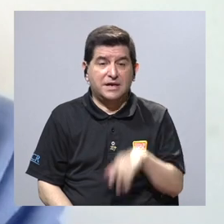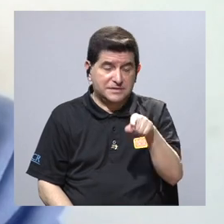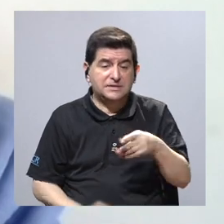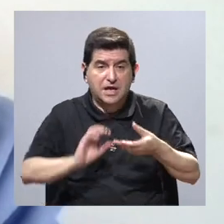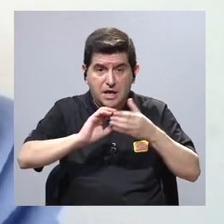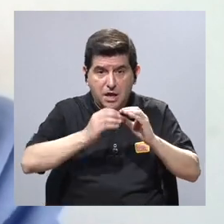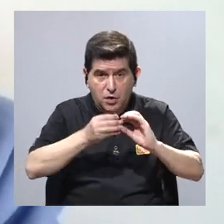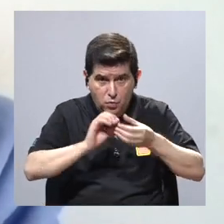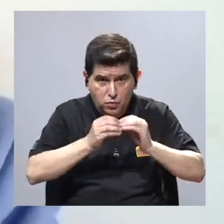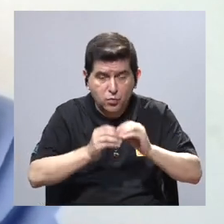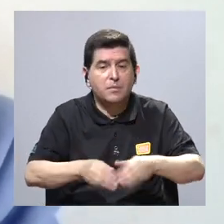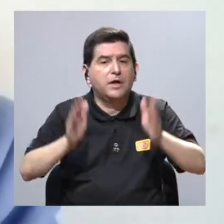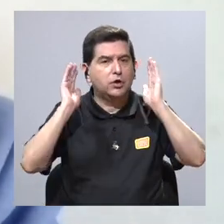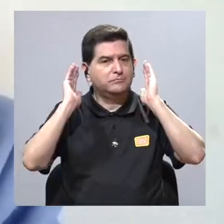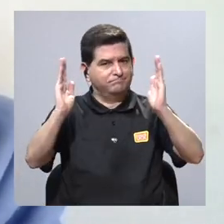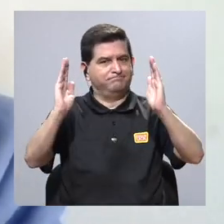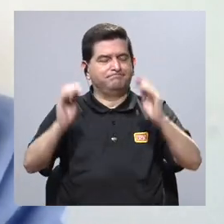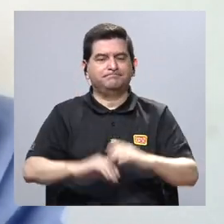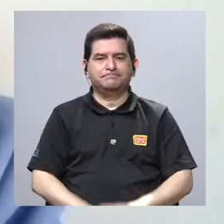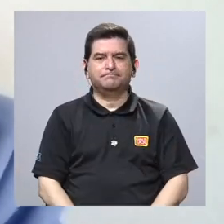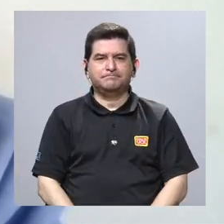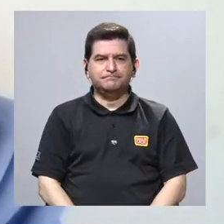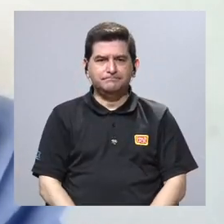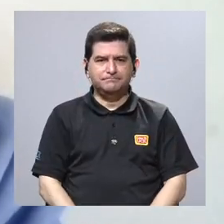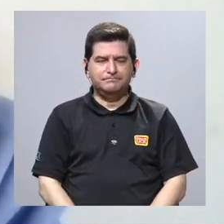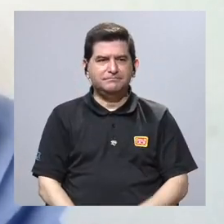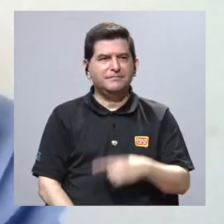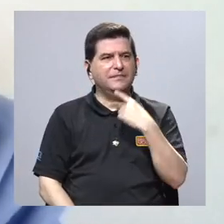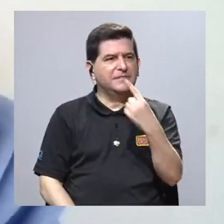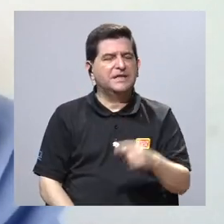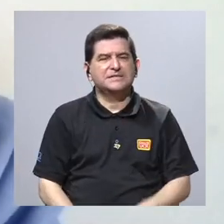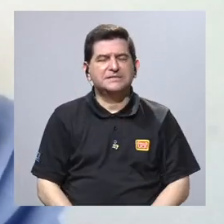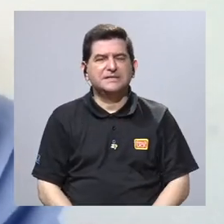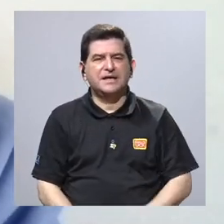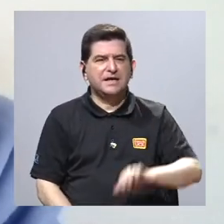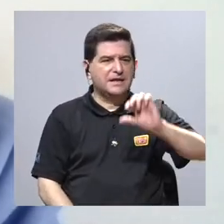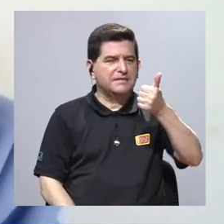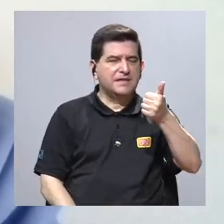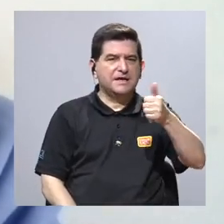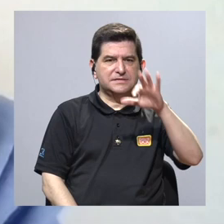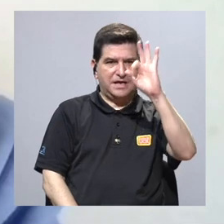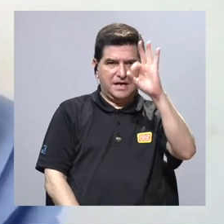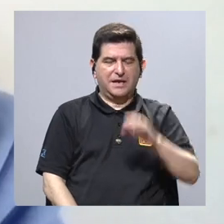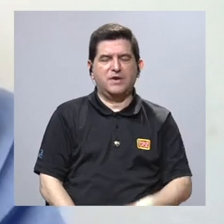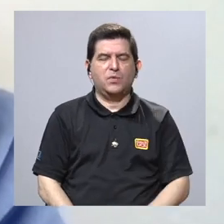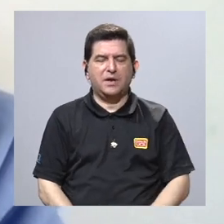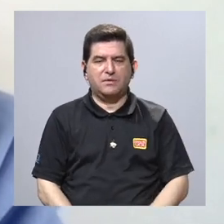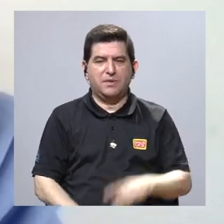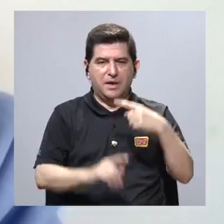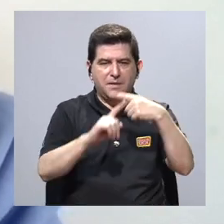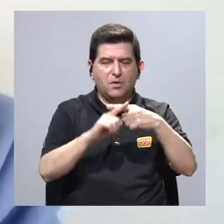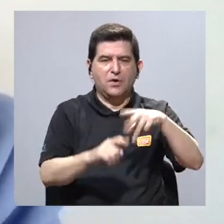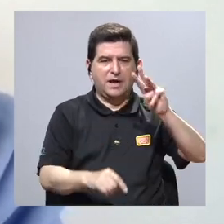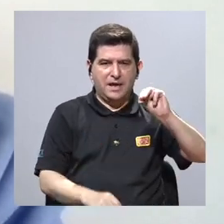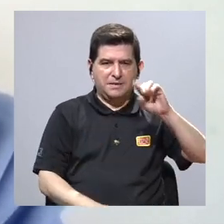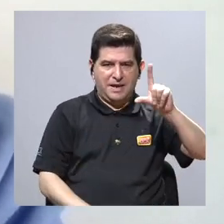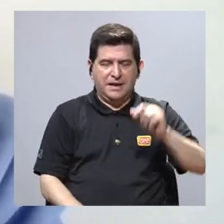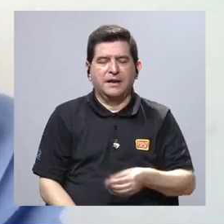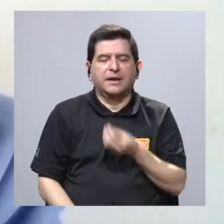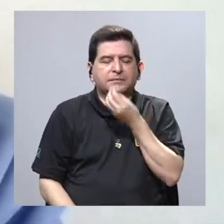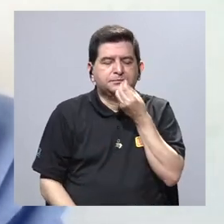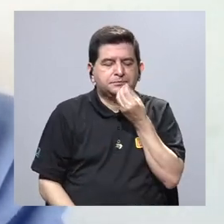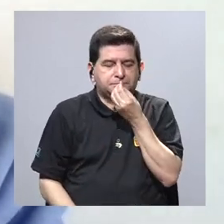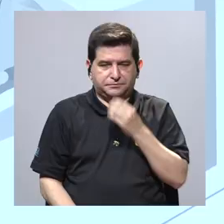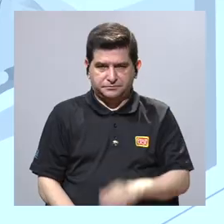cantidades realmente muy grandes. Estamos hablando de 10 a la 9 dosis infectantes por mililitro, digamos, de saliva, por ejemplo.